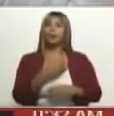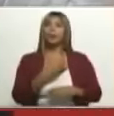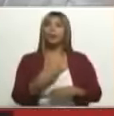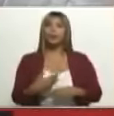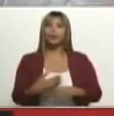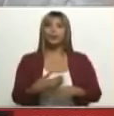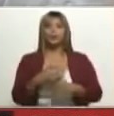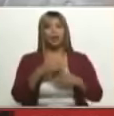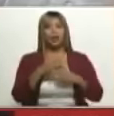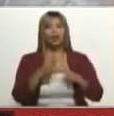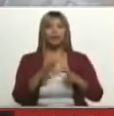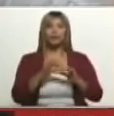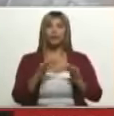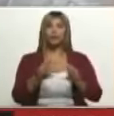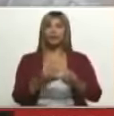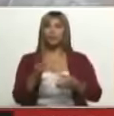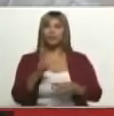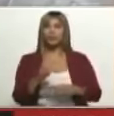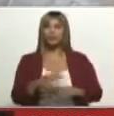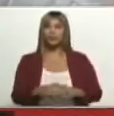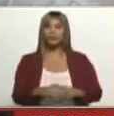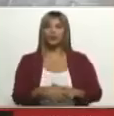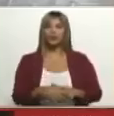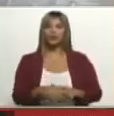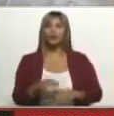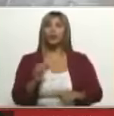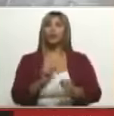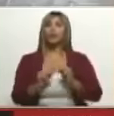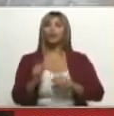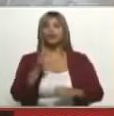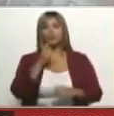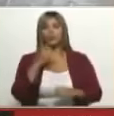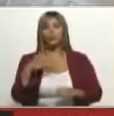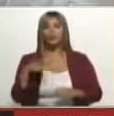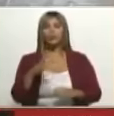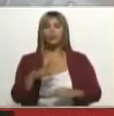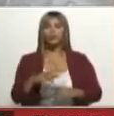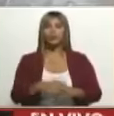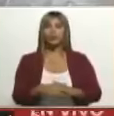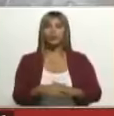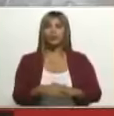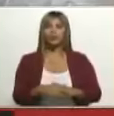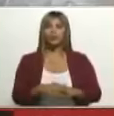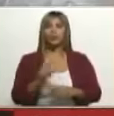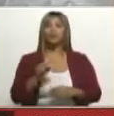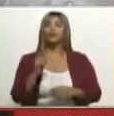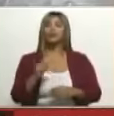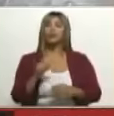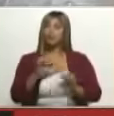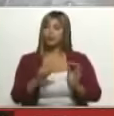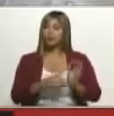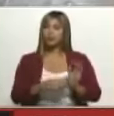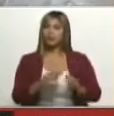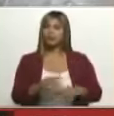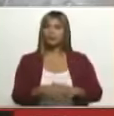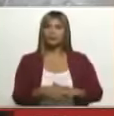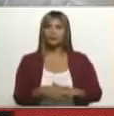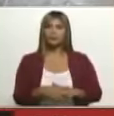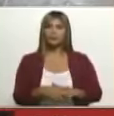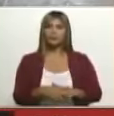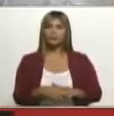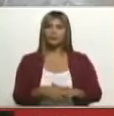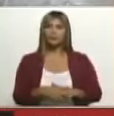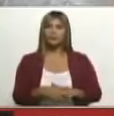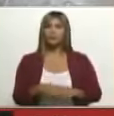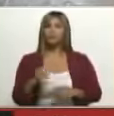es atención a la familia venezolana, la protección del pueblo venezolano. Eso lo tienen como una garantía.